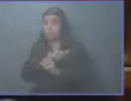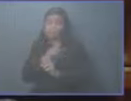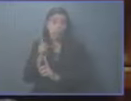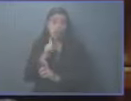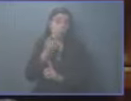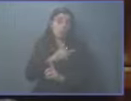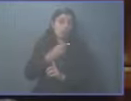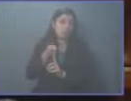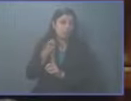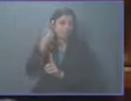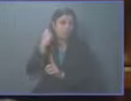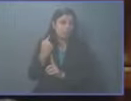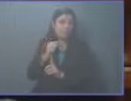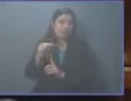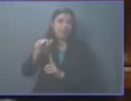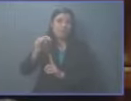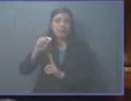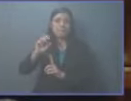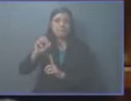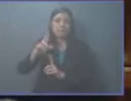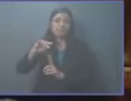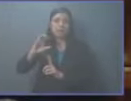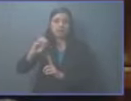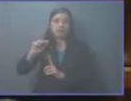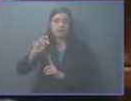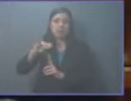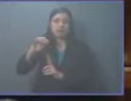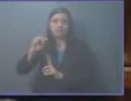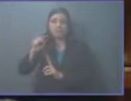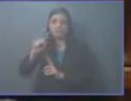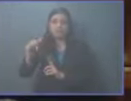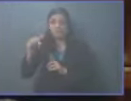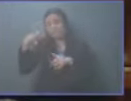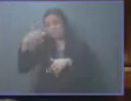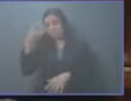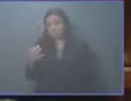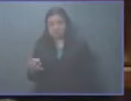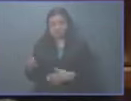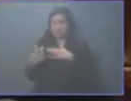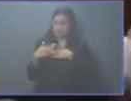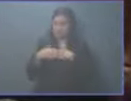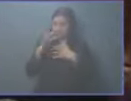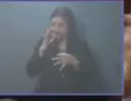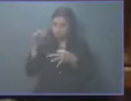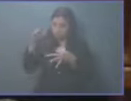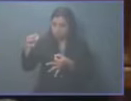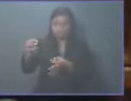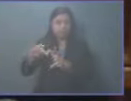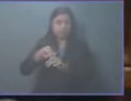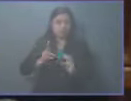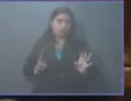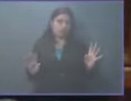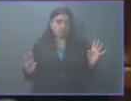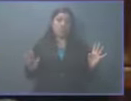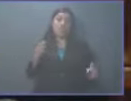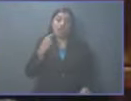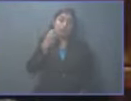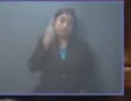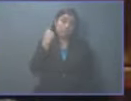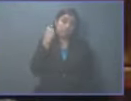de la persona que este día ha renunciado, que se nos notifica que renunció a su cargo, pero que en realidad renunció